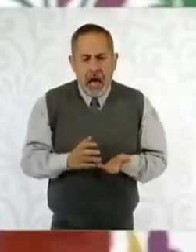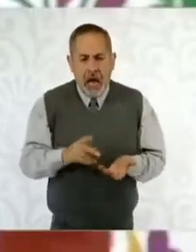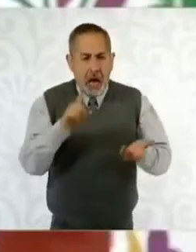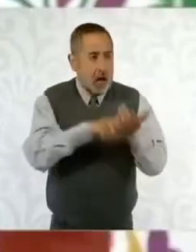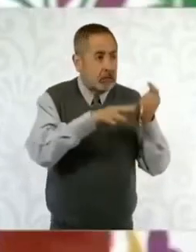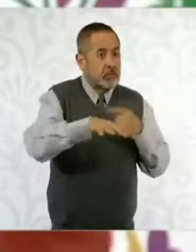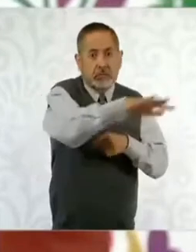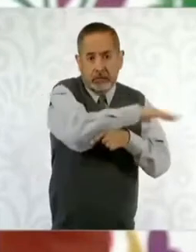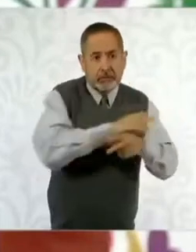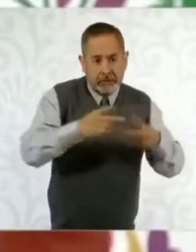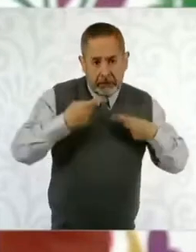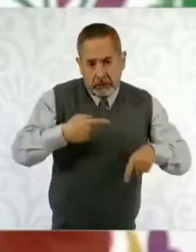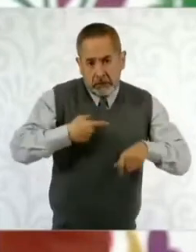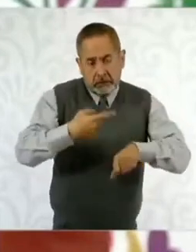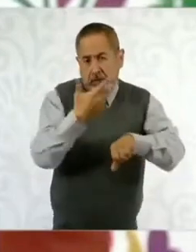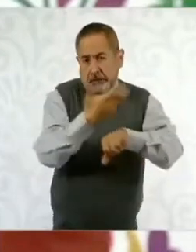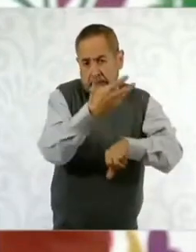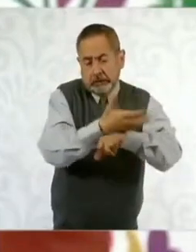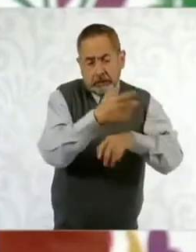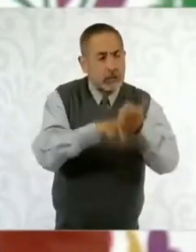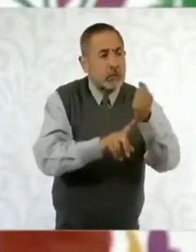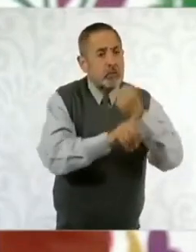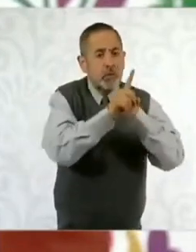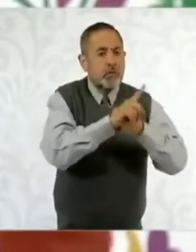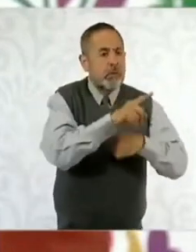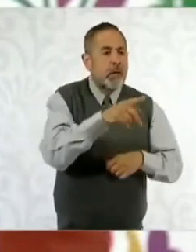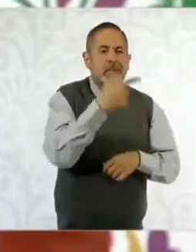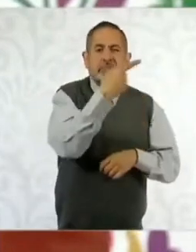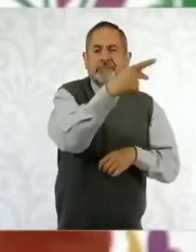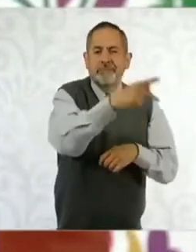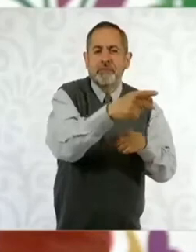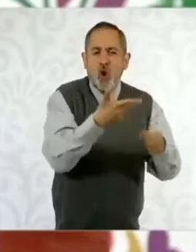salud pública, no solamente de